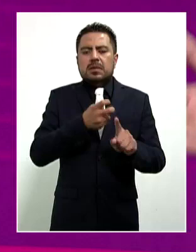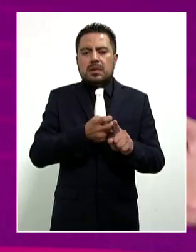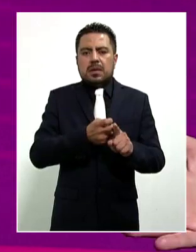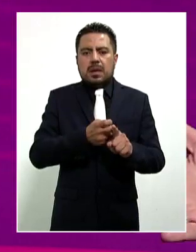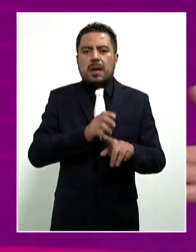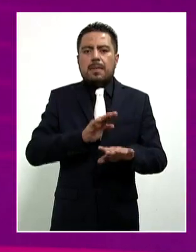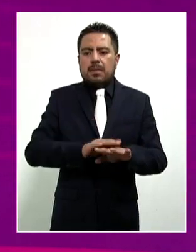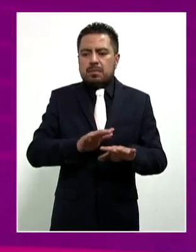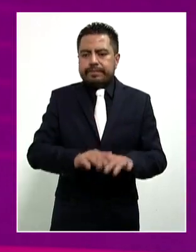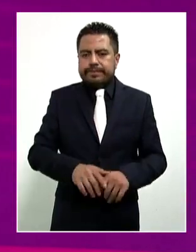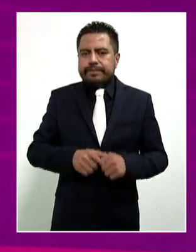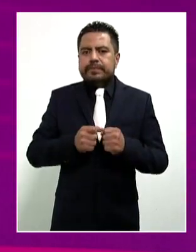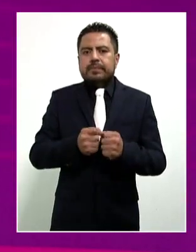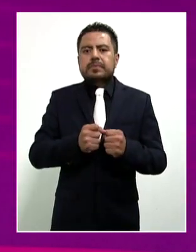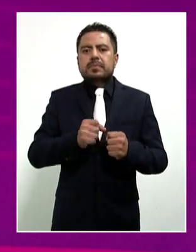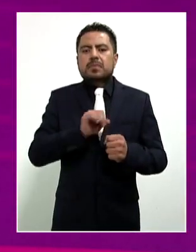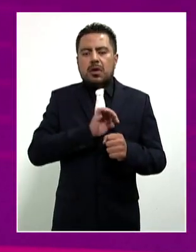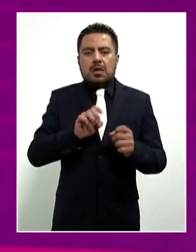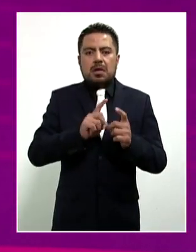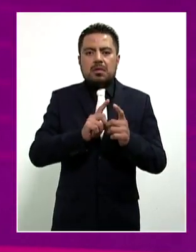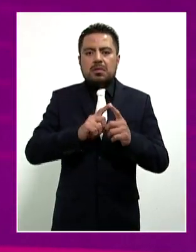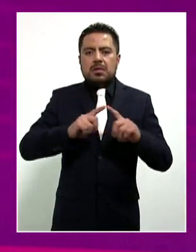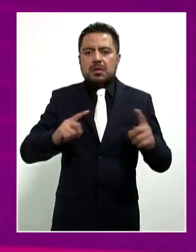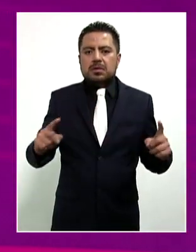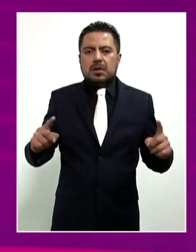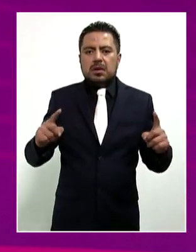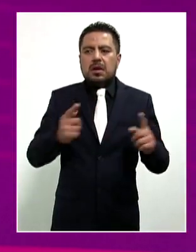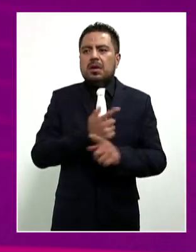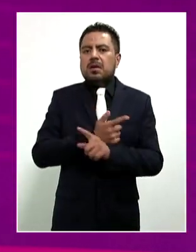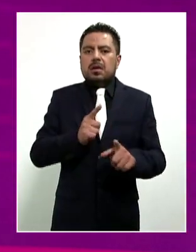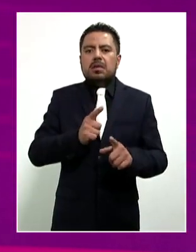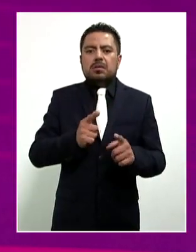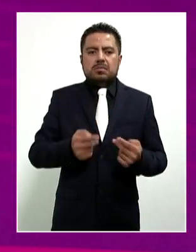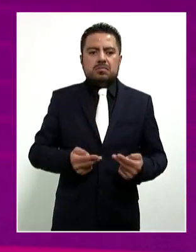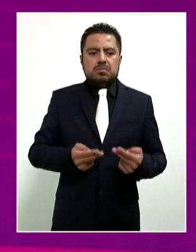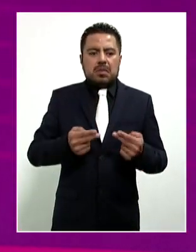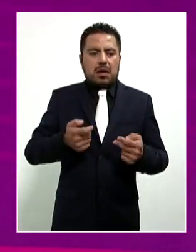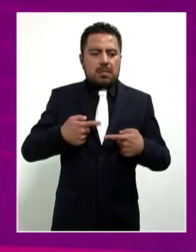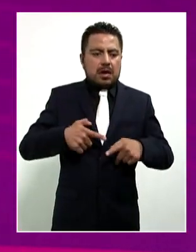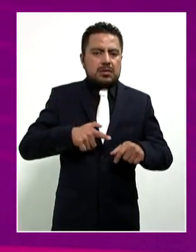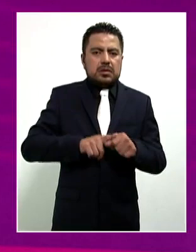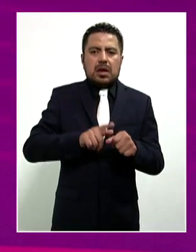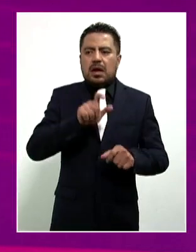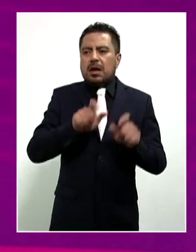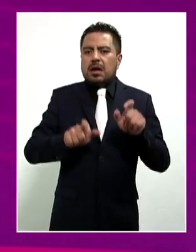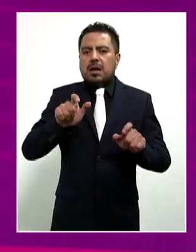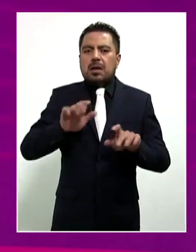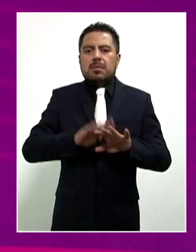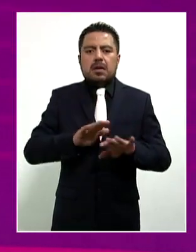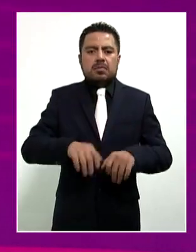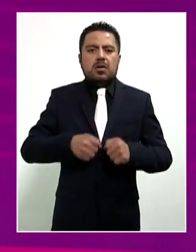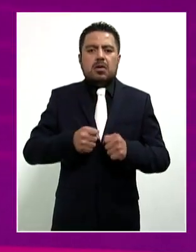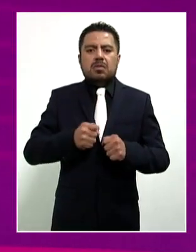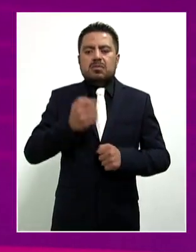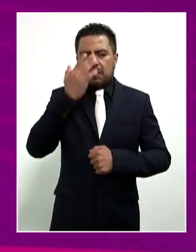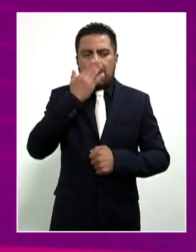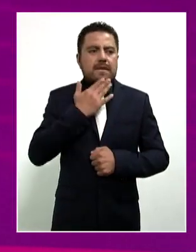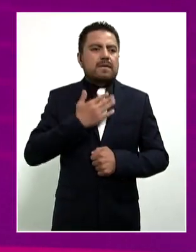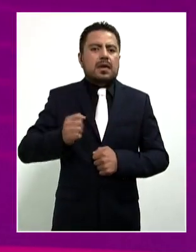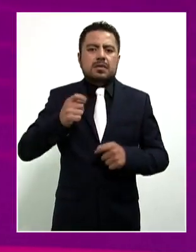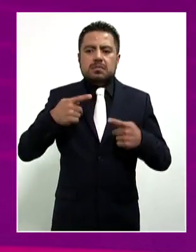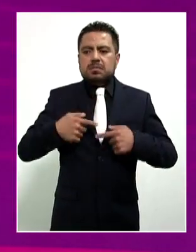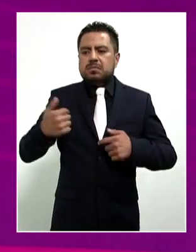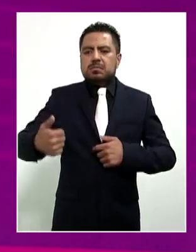Las potencialidades, poder desarrollar el libre desarrollo de la personalidad y las potencialidades, los talentos de las